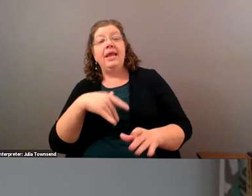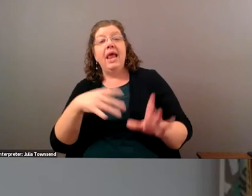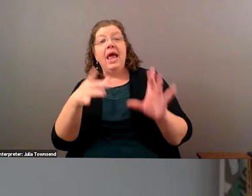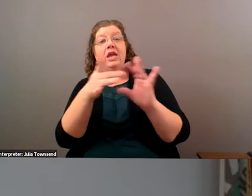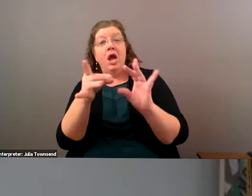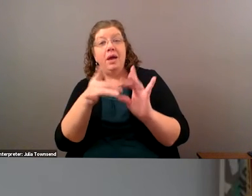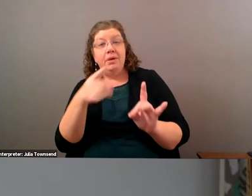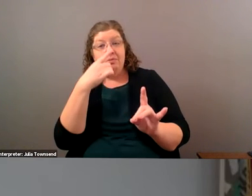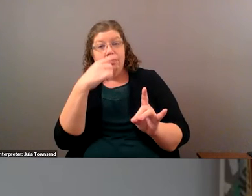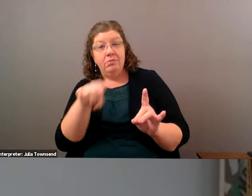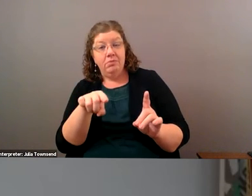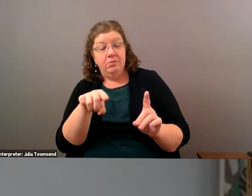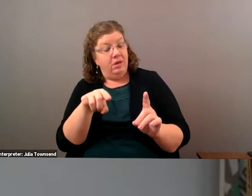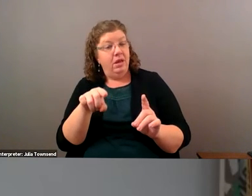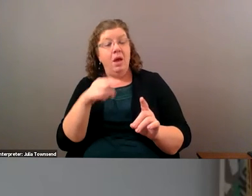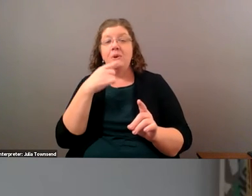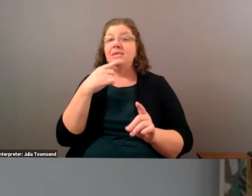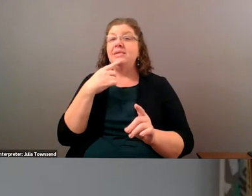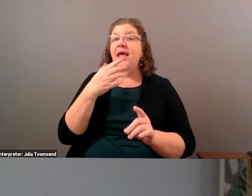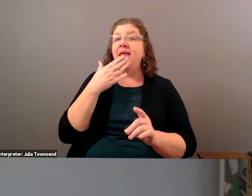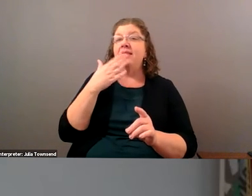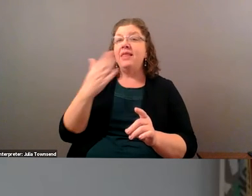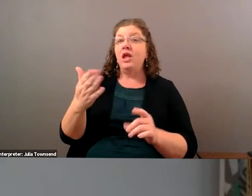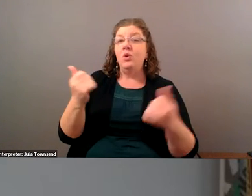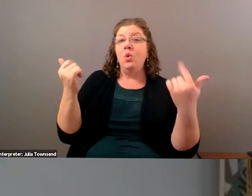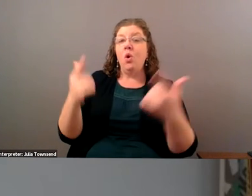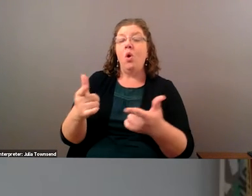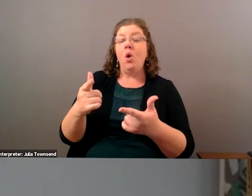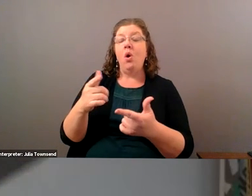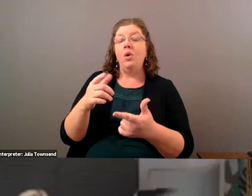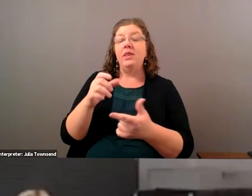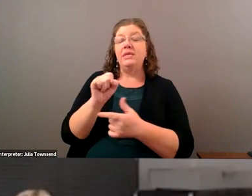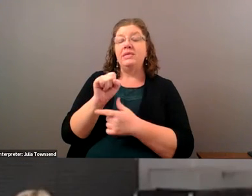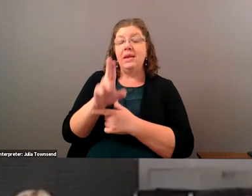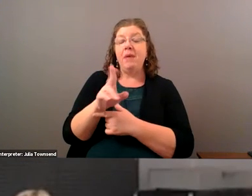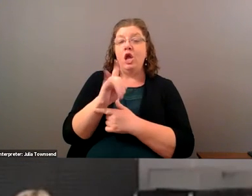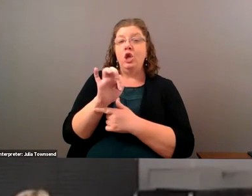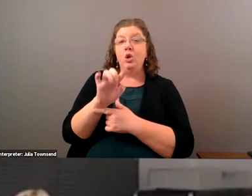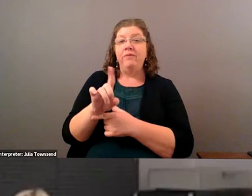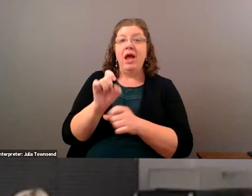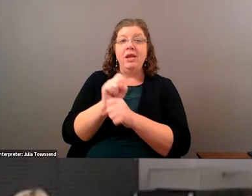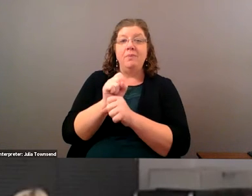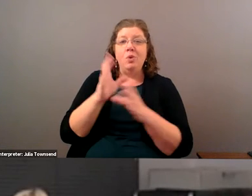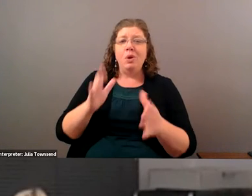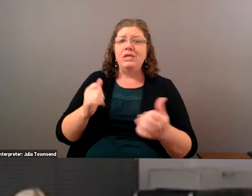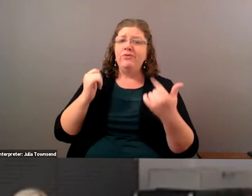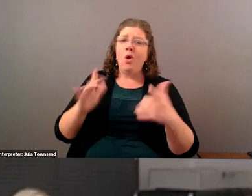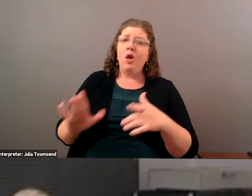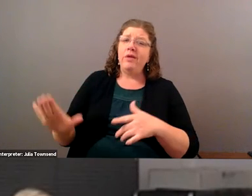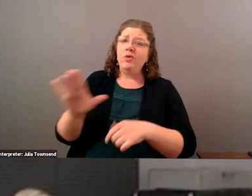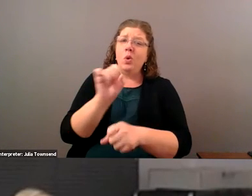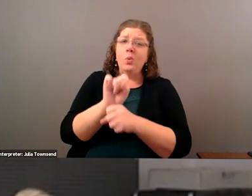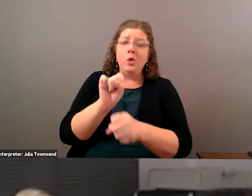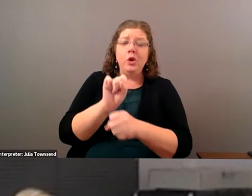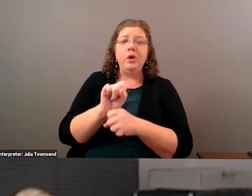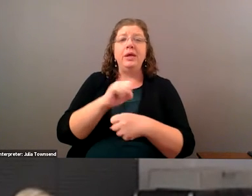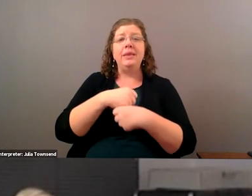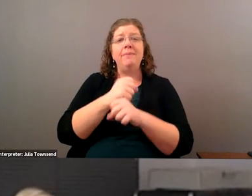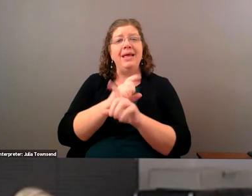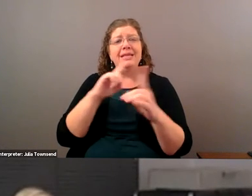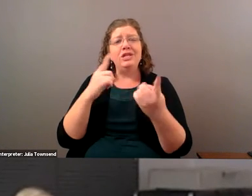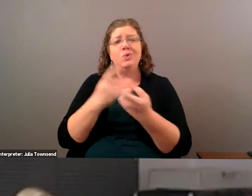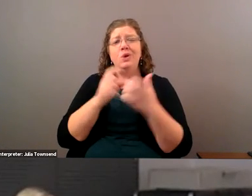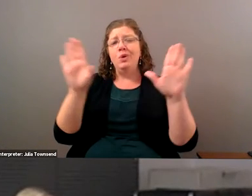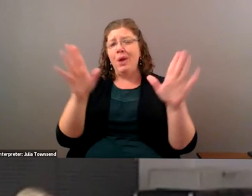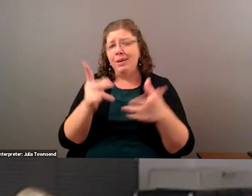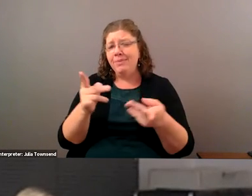gracias a todos los empleados del Distrito Escolar Unificado de Santa Bárbara por todo su trabajo, por hacer de este distrito el gran distrito que es y por apoyar